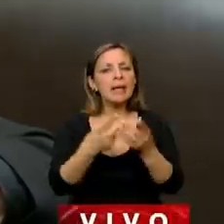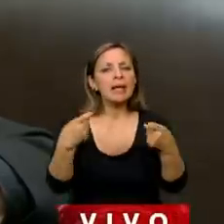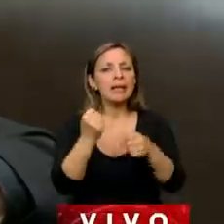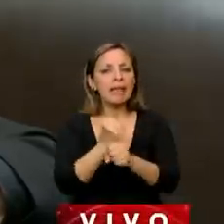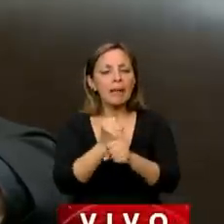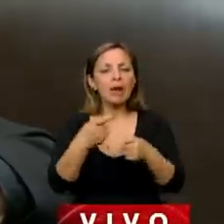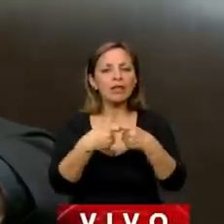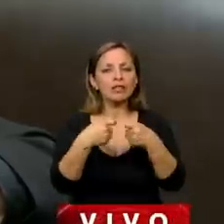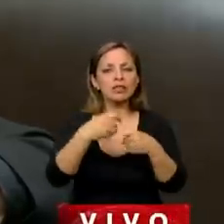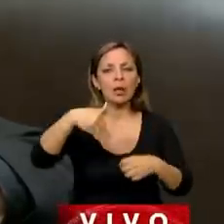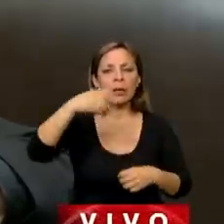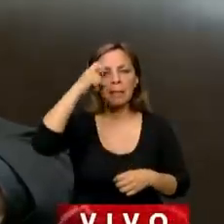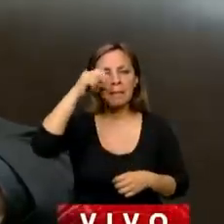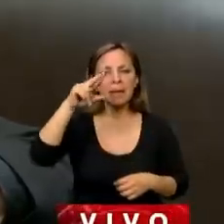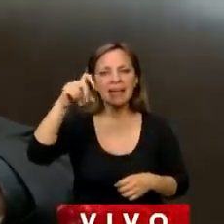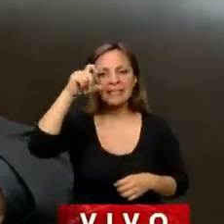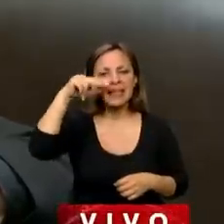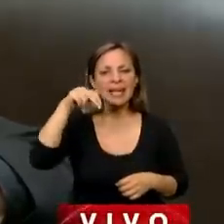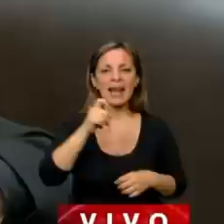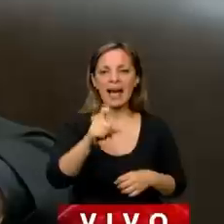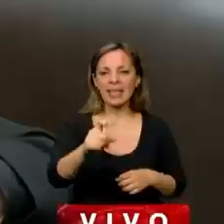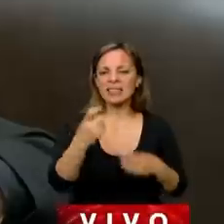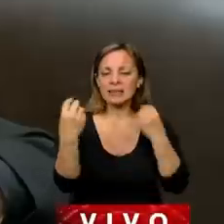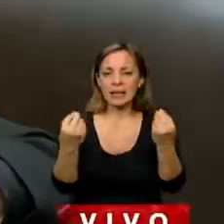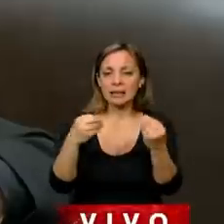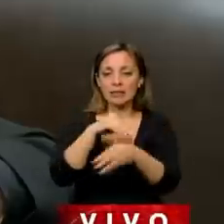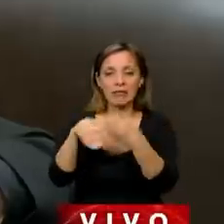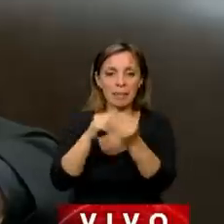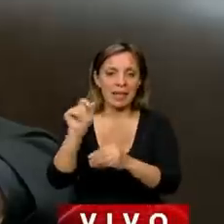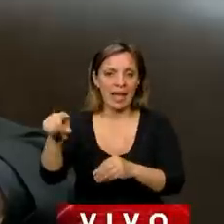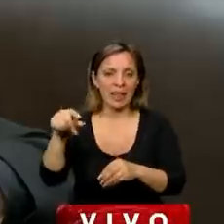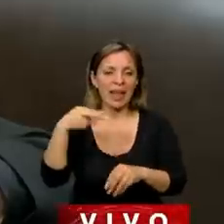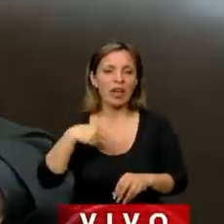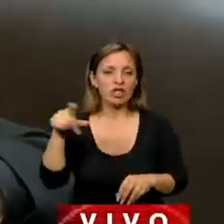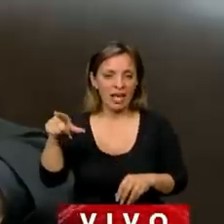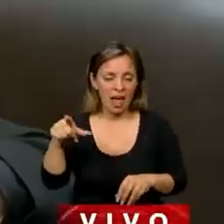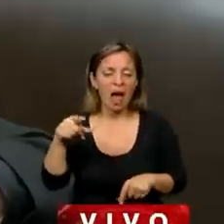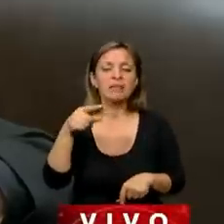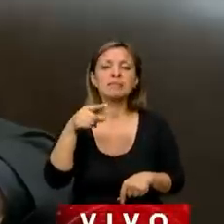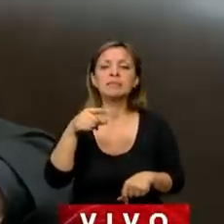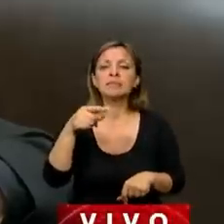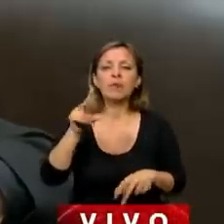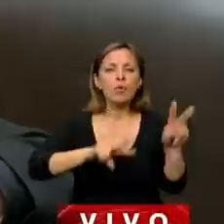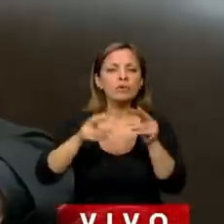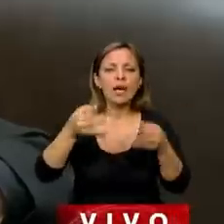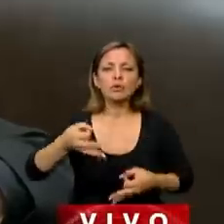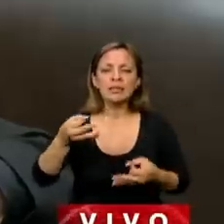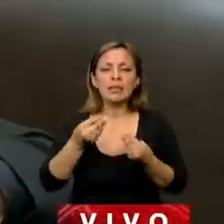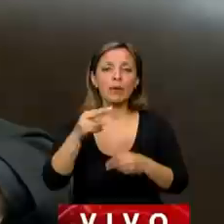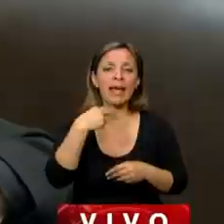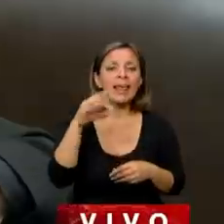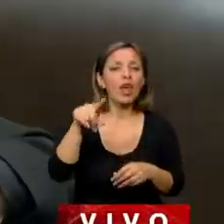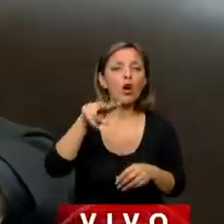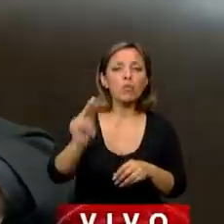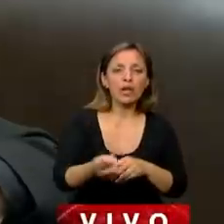Asociación Marcenac, una familia de Necochea, que sigue buscando justicia después del asesinato de su hijo Alfredo. Y